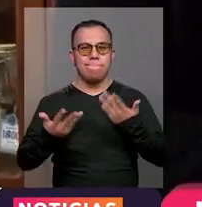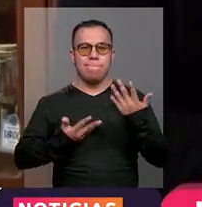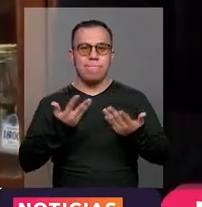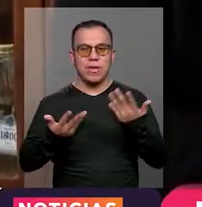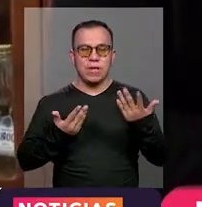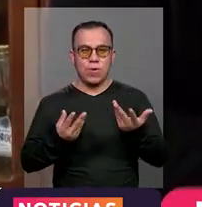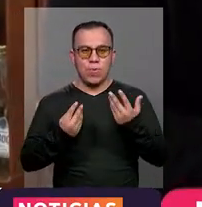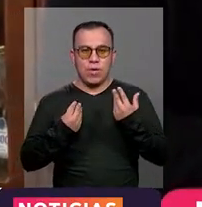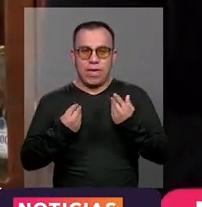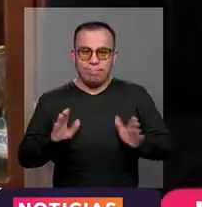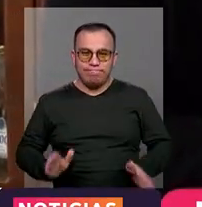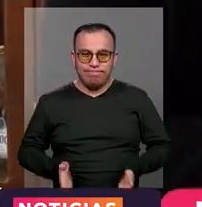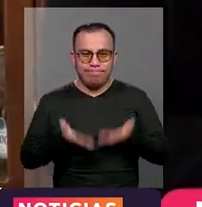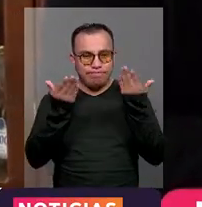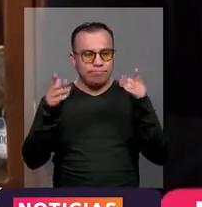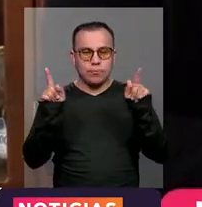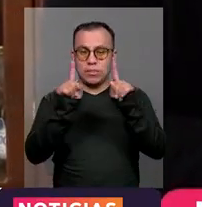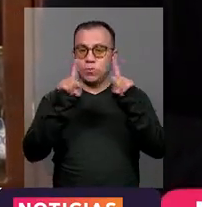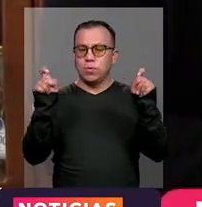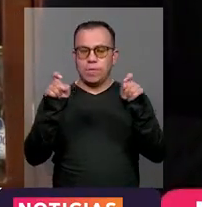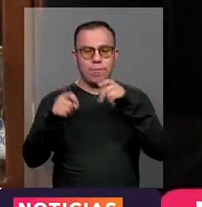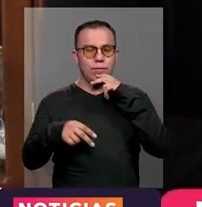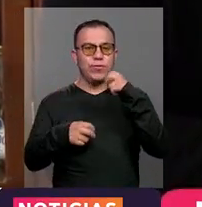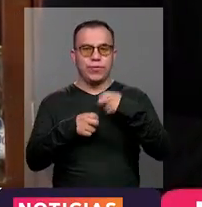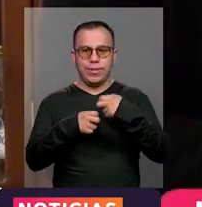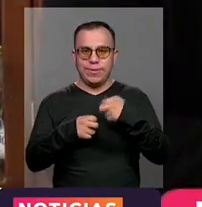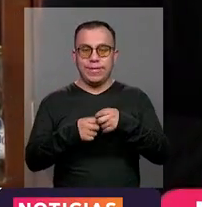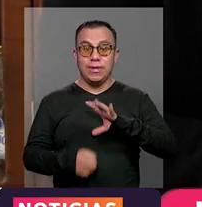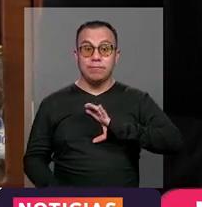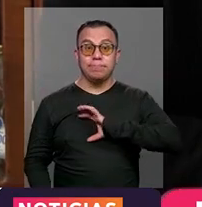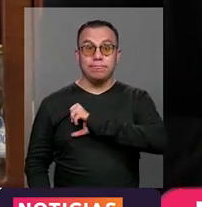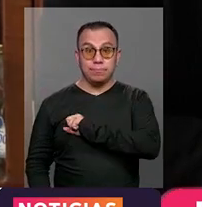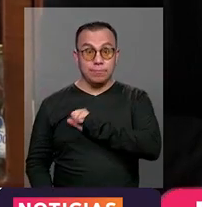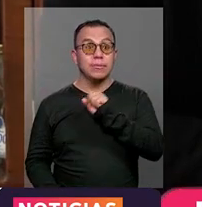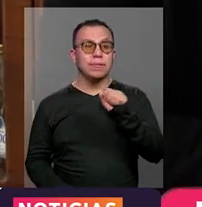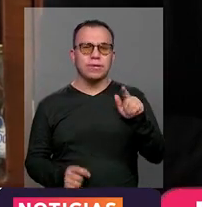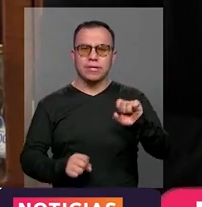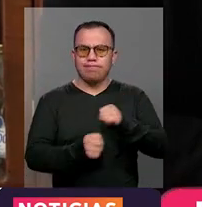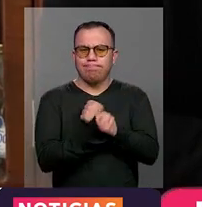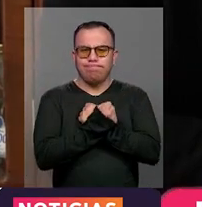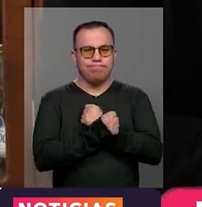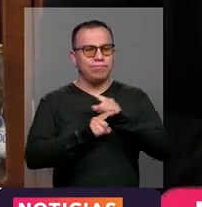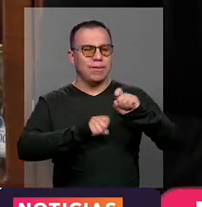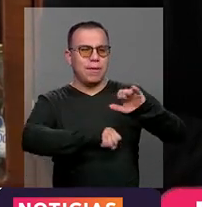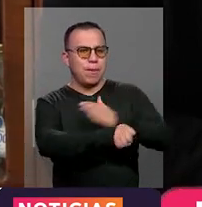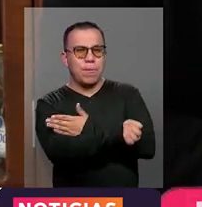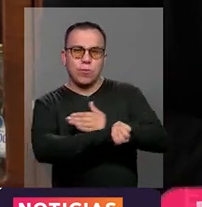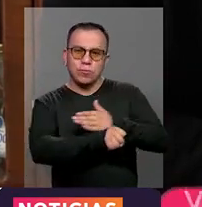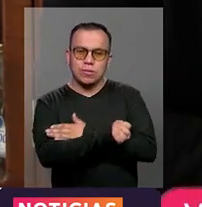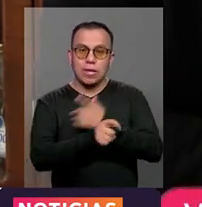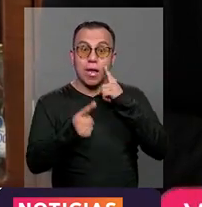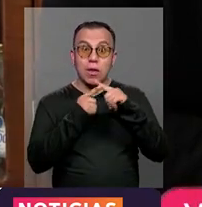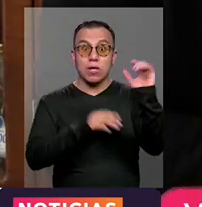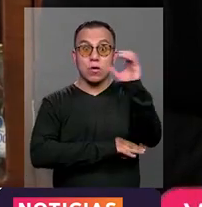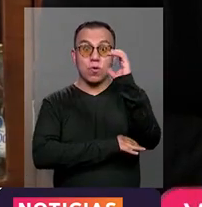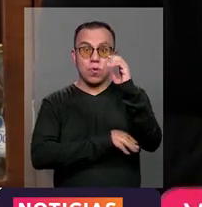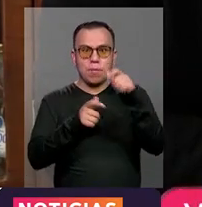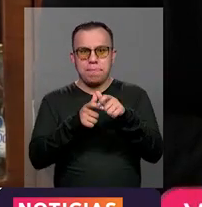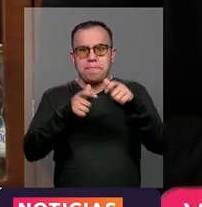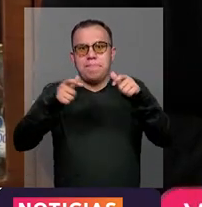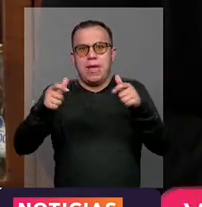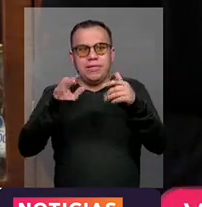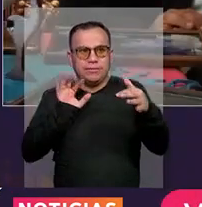componer ese tema muy difícil es triste para todos los que amamos la música mexicana y la mayoría de los colombianos pues estamos